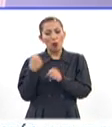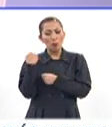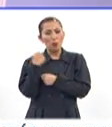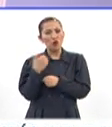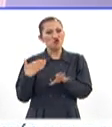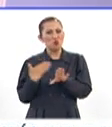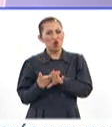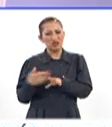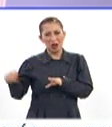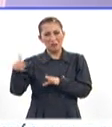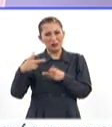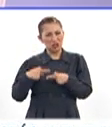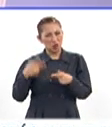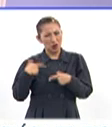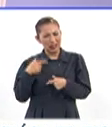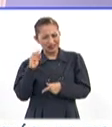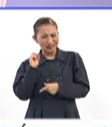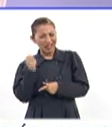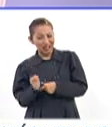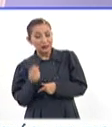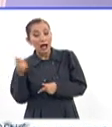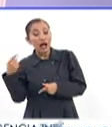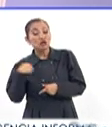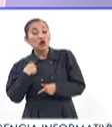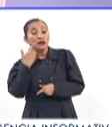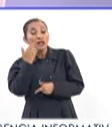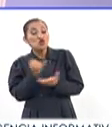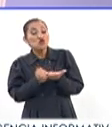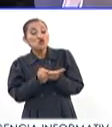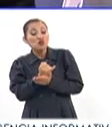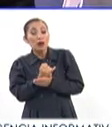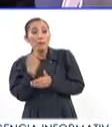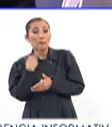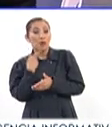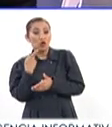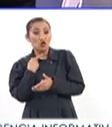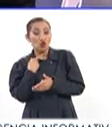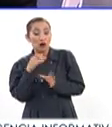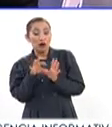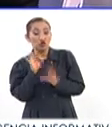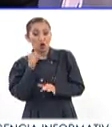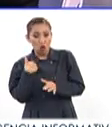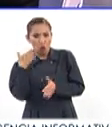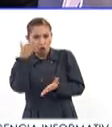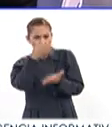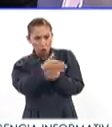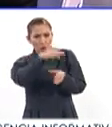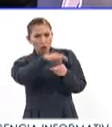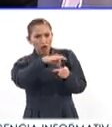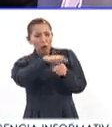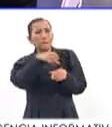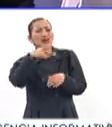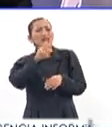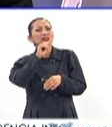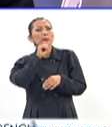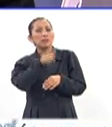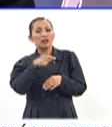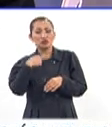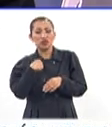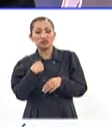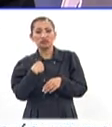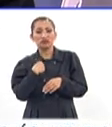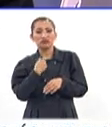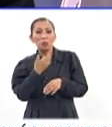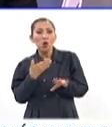protesta por parte de la ciudadanía que era ejercer su derecho político electoral, que es ir a votar, pero al mismo tiempo